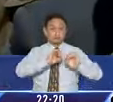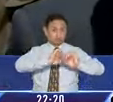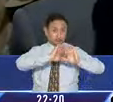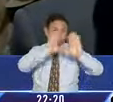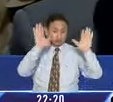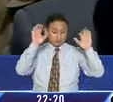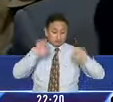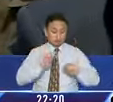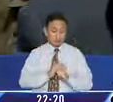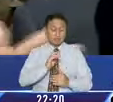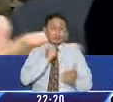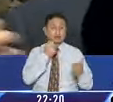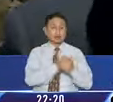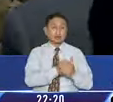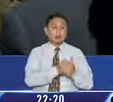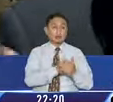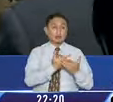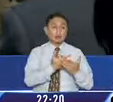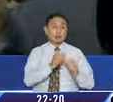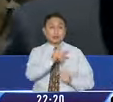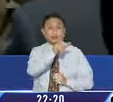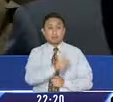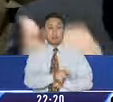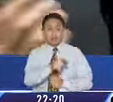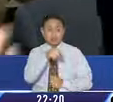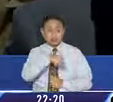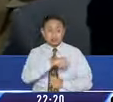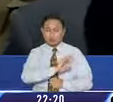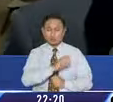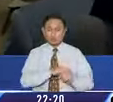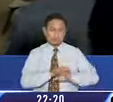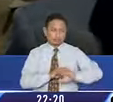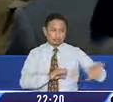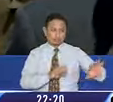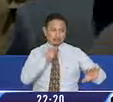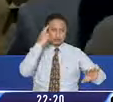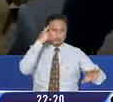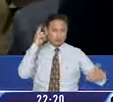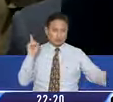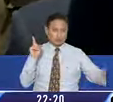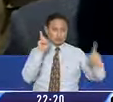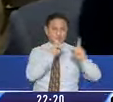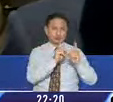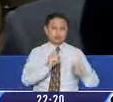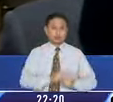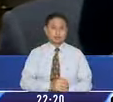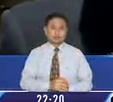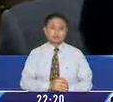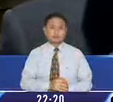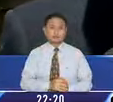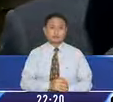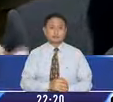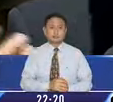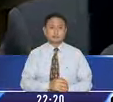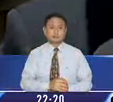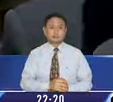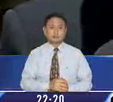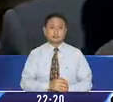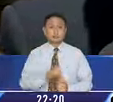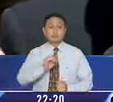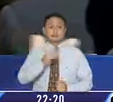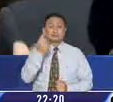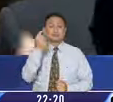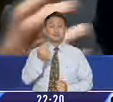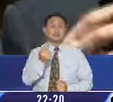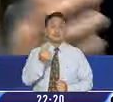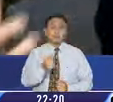es directamente de Estado a Estado, evitamos cualquier nivel intermediario, puede ser inclusive mejorar los precios y sobre todo de manera rápida.